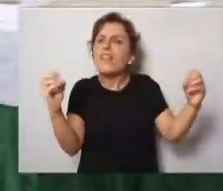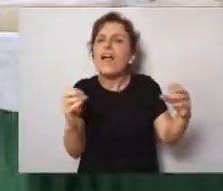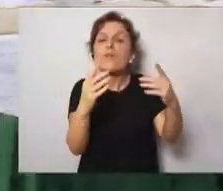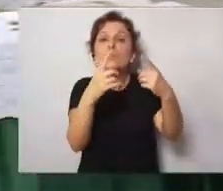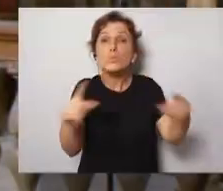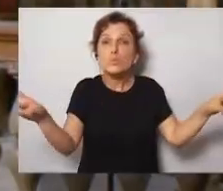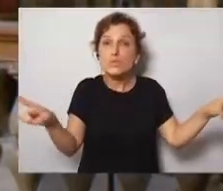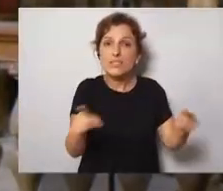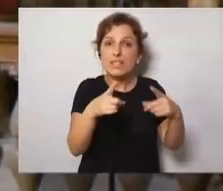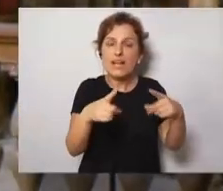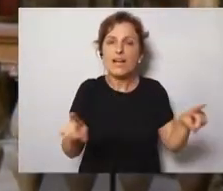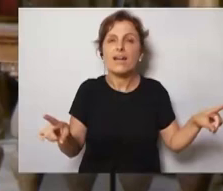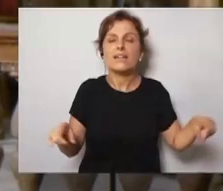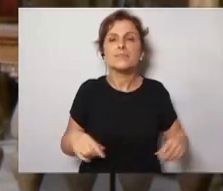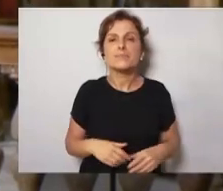llenarlas